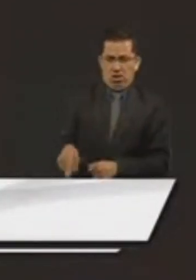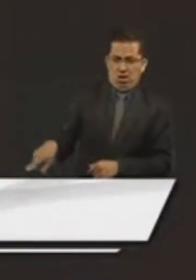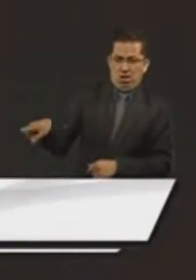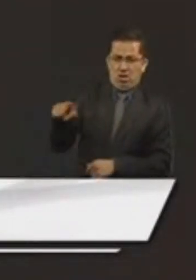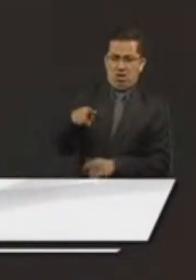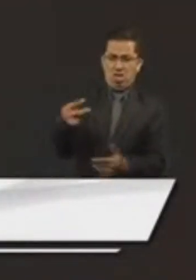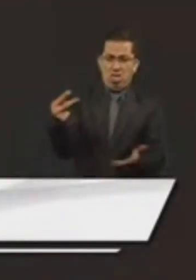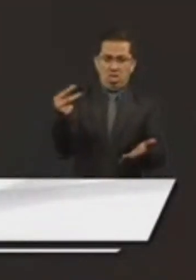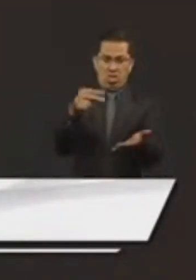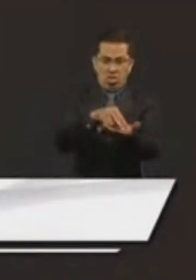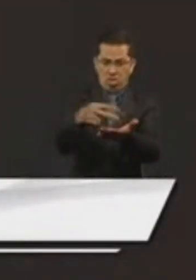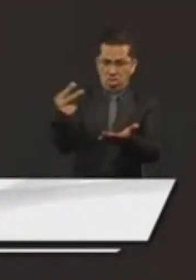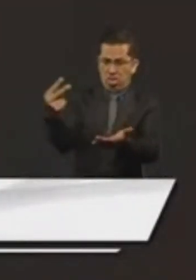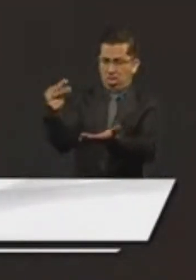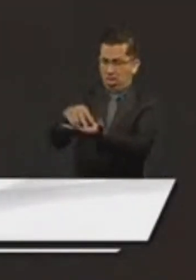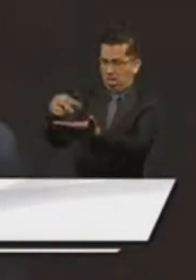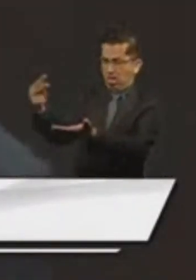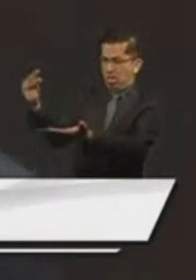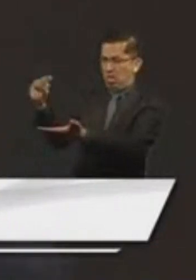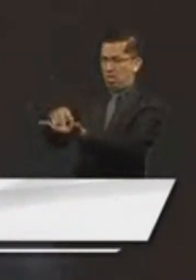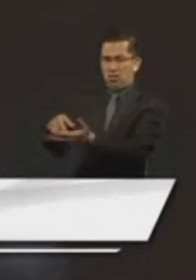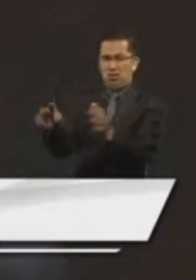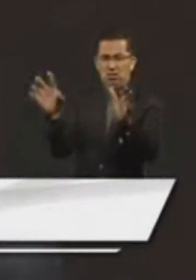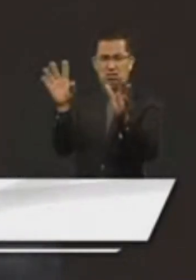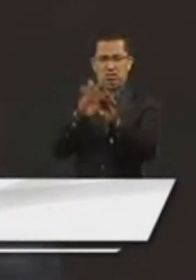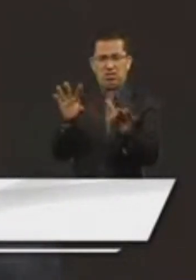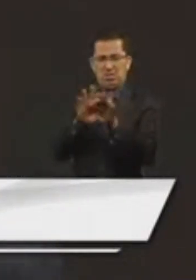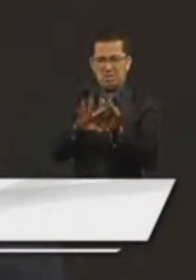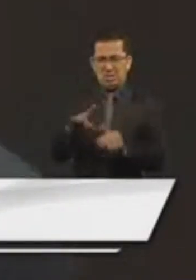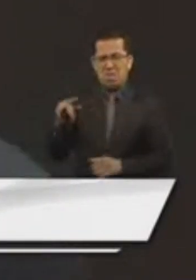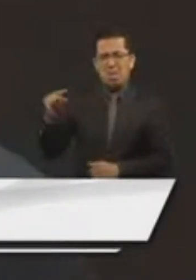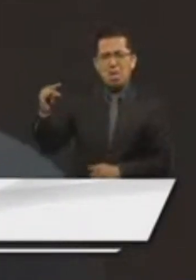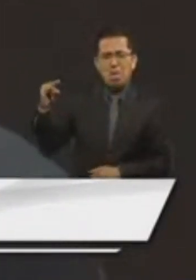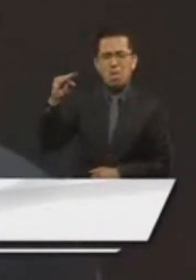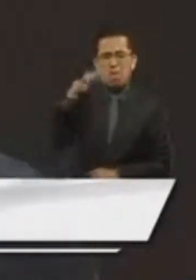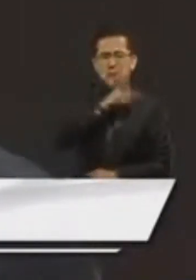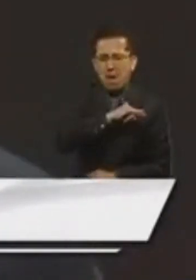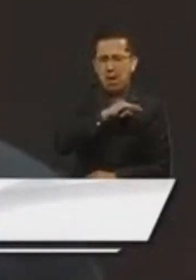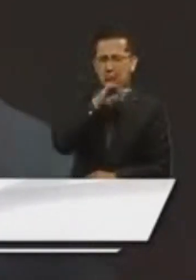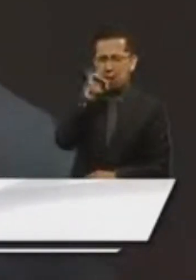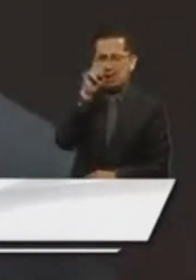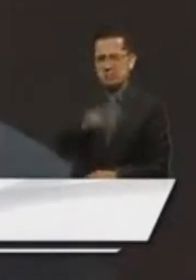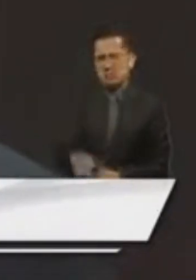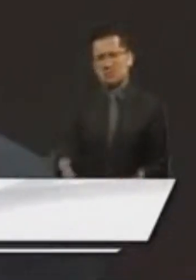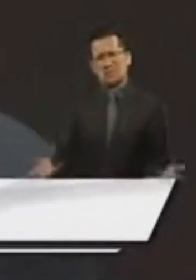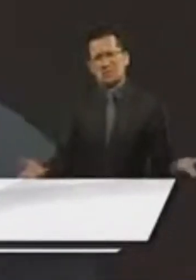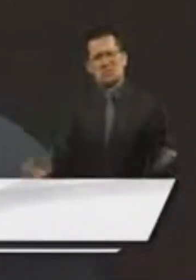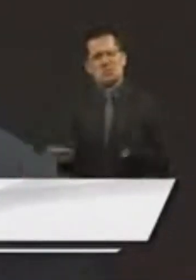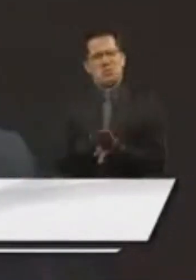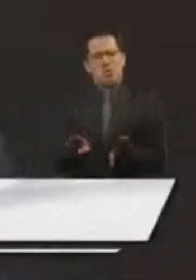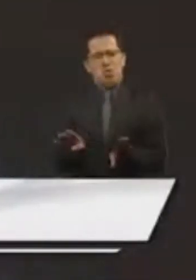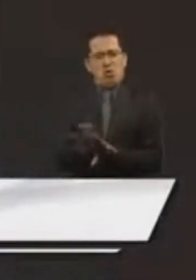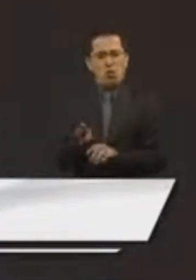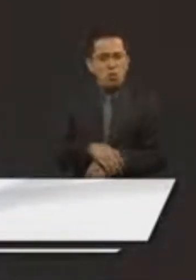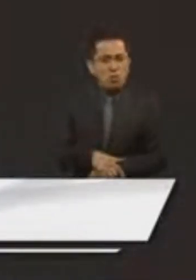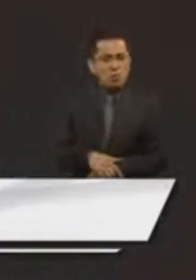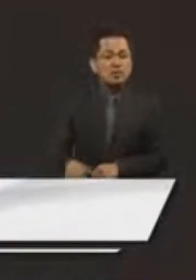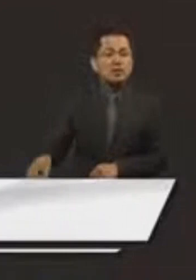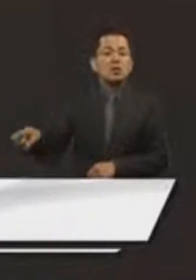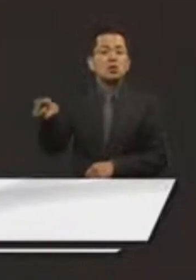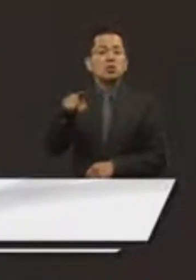cinismo que expresan sin pudor. Ustedes tuvieron 100